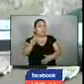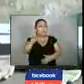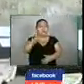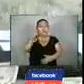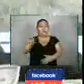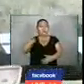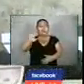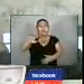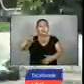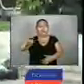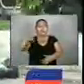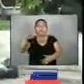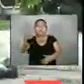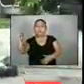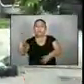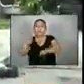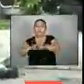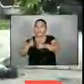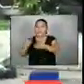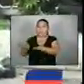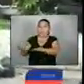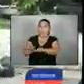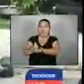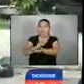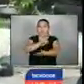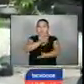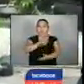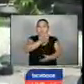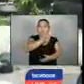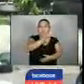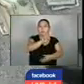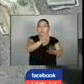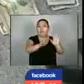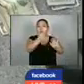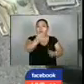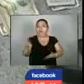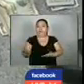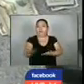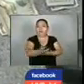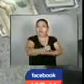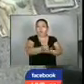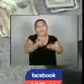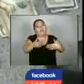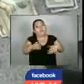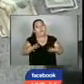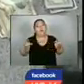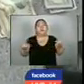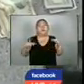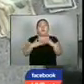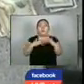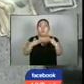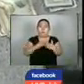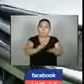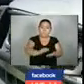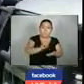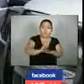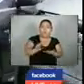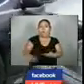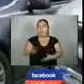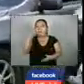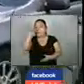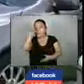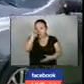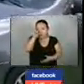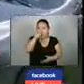1.5 millones de dólares incautados en 107 días del régimen de excepción, así como fuertes cantidades de droga,